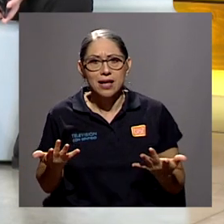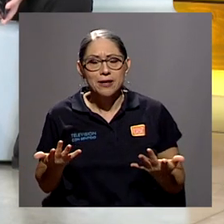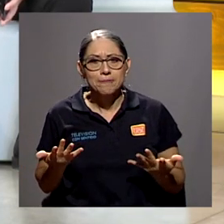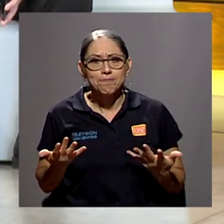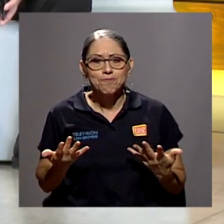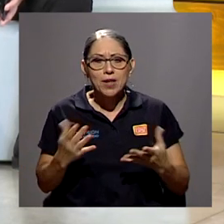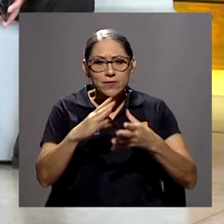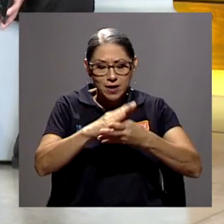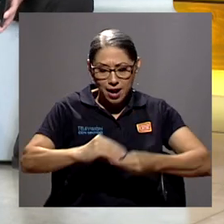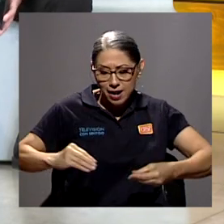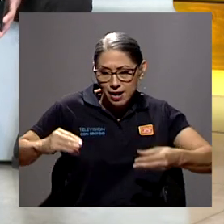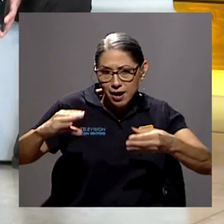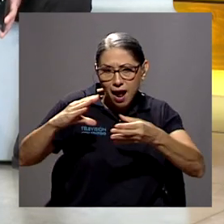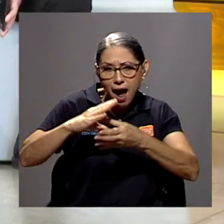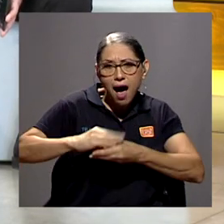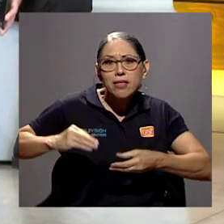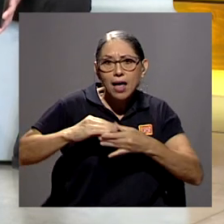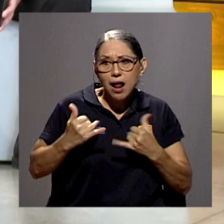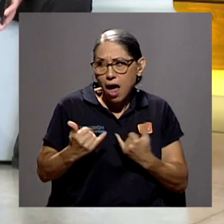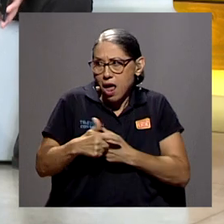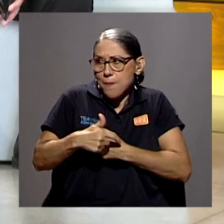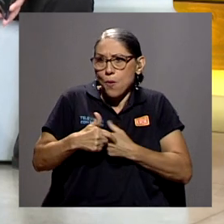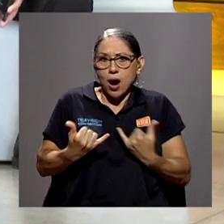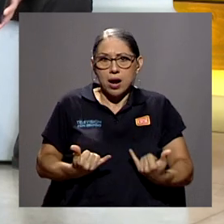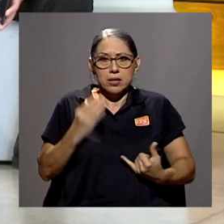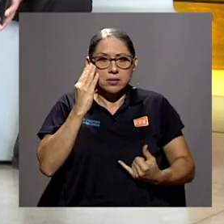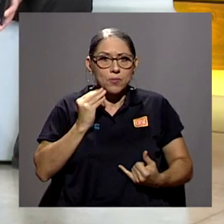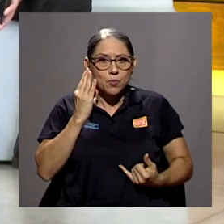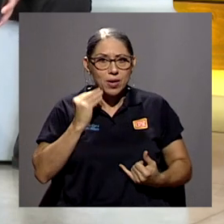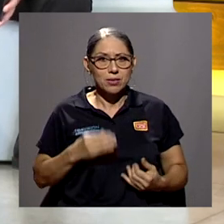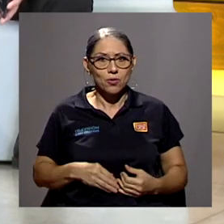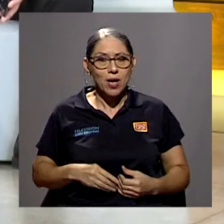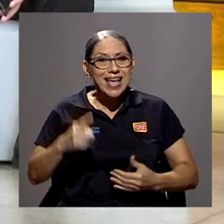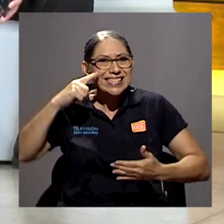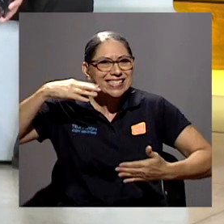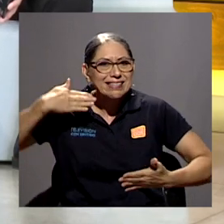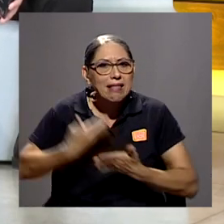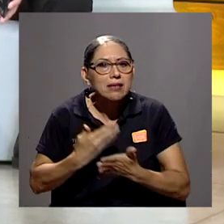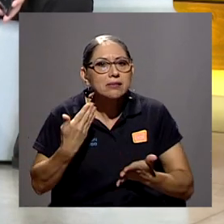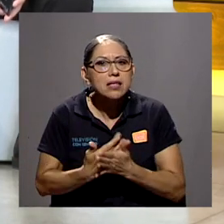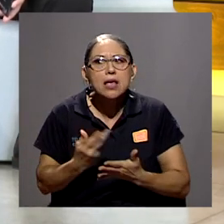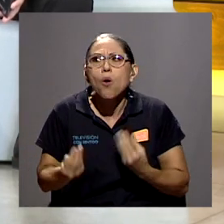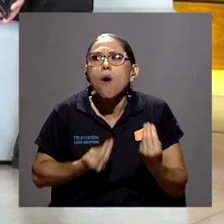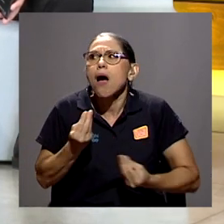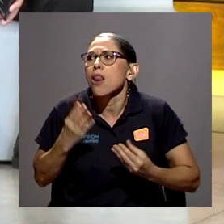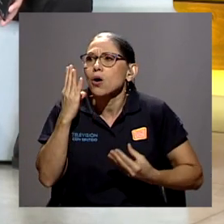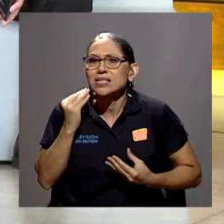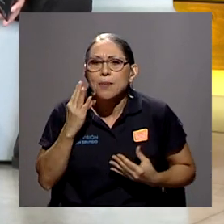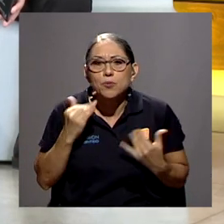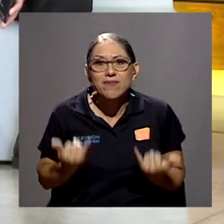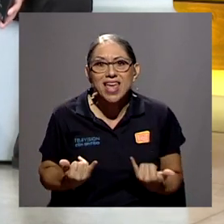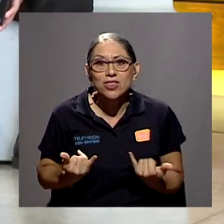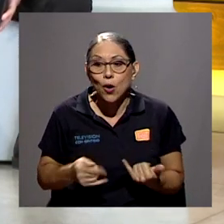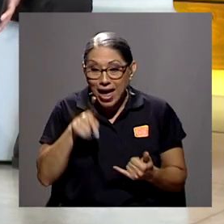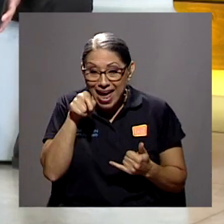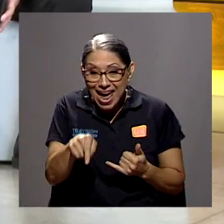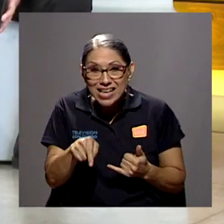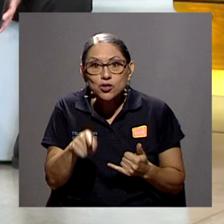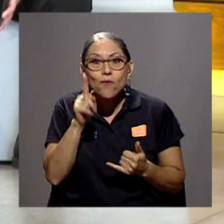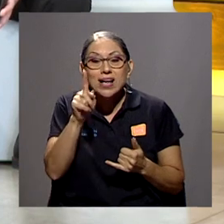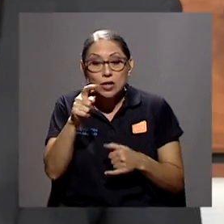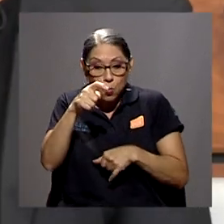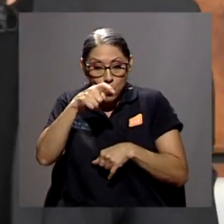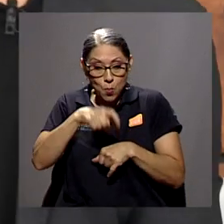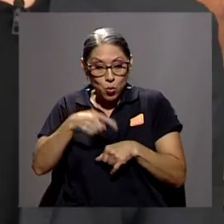relata la época que estamos viviendo es testigo de lo que estamos viviendo que va a ser un punto de referencia para generaciones